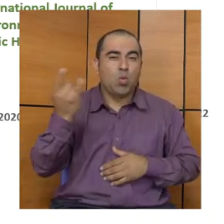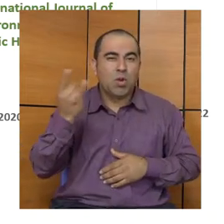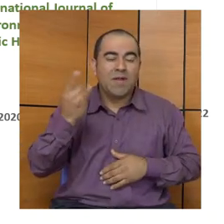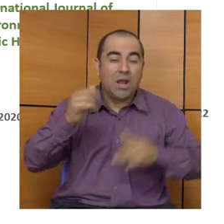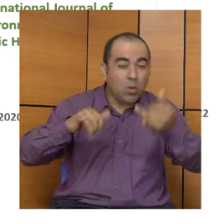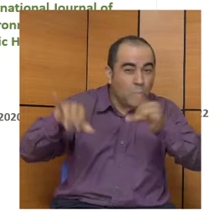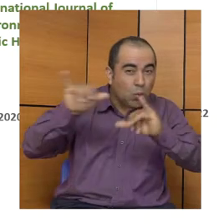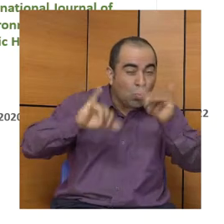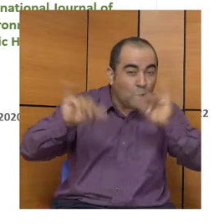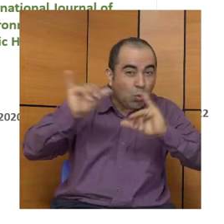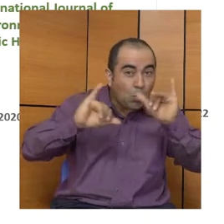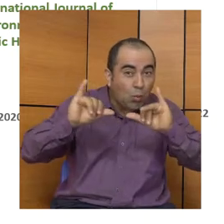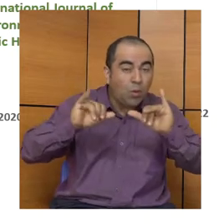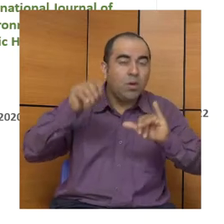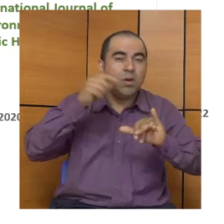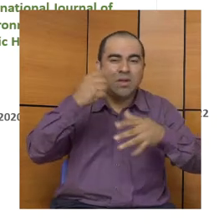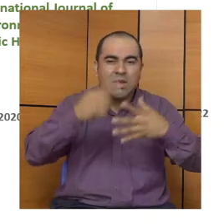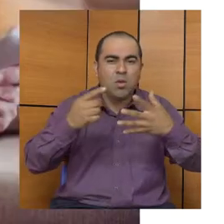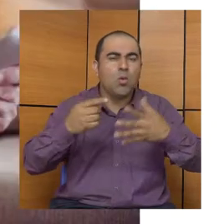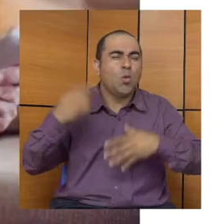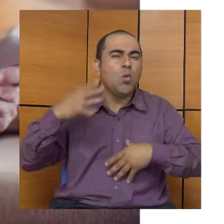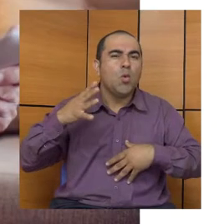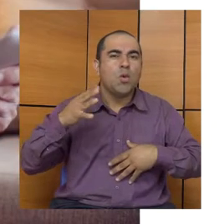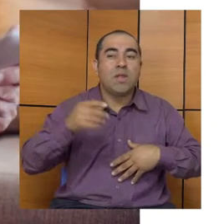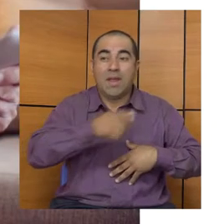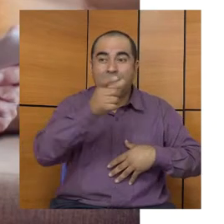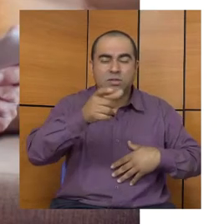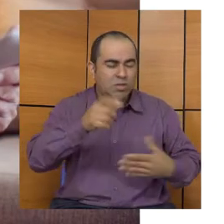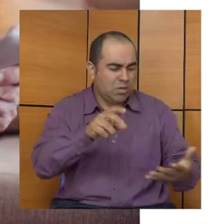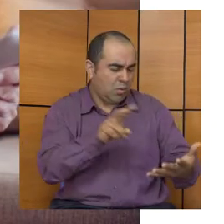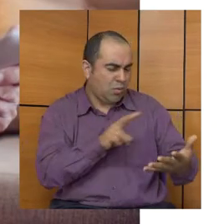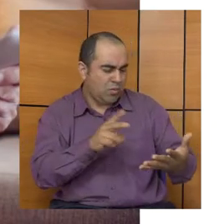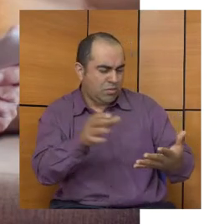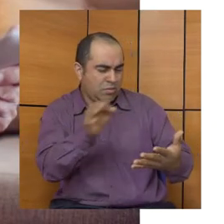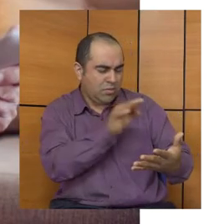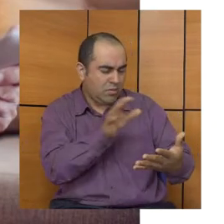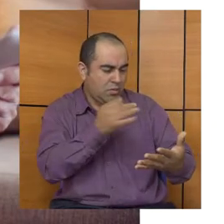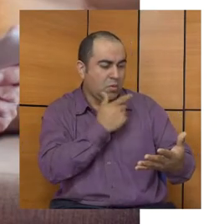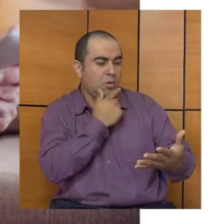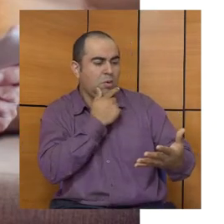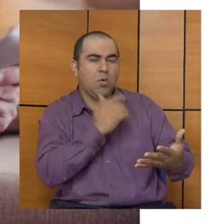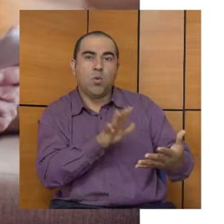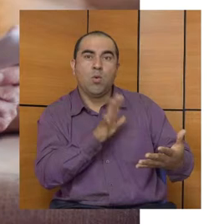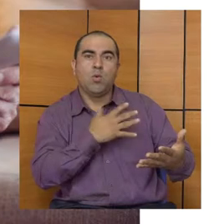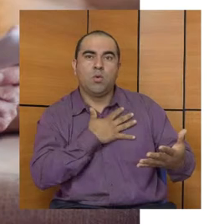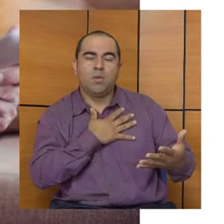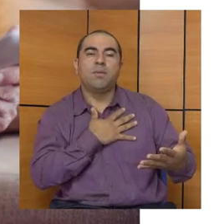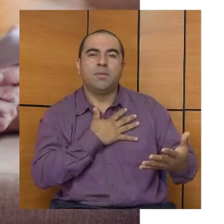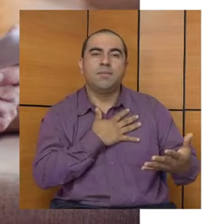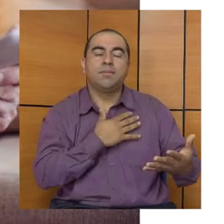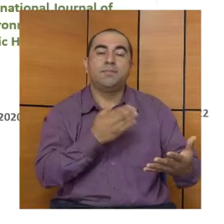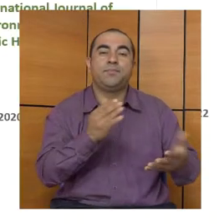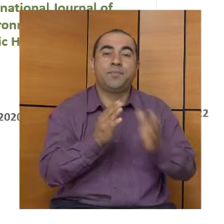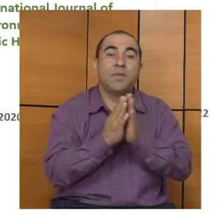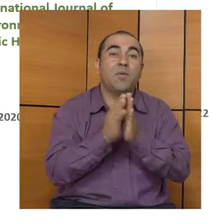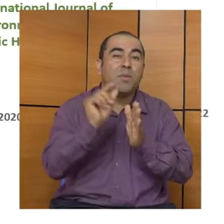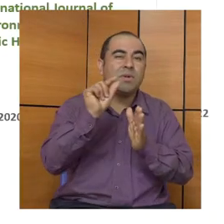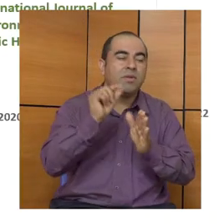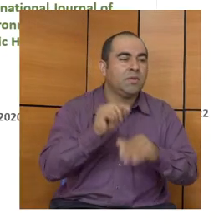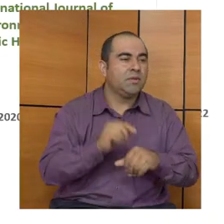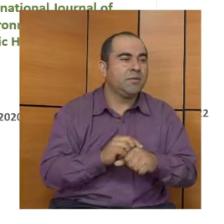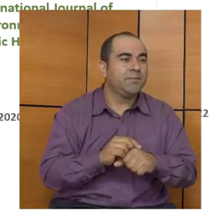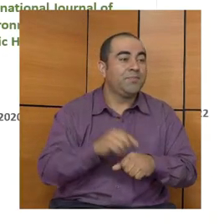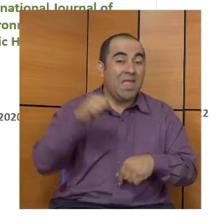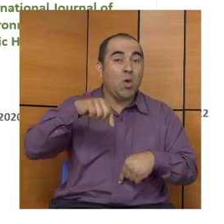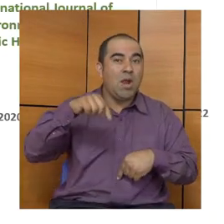científicas de alto impacto. Nos vamos a centrar, para atrás un segundo, nos